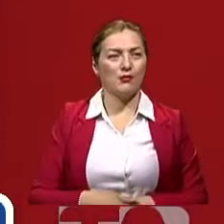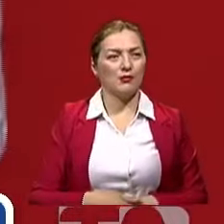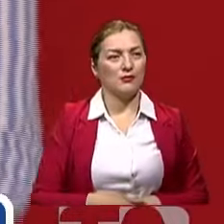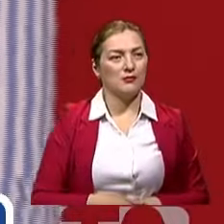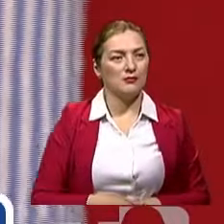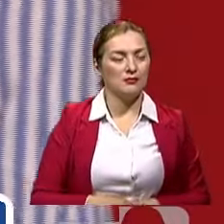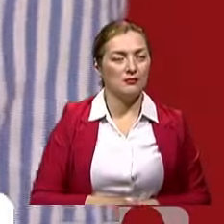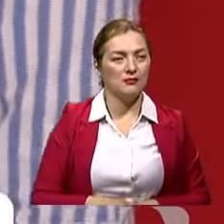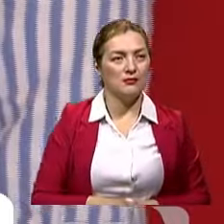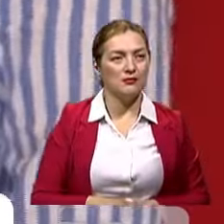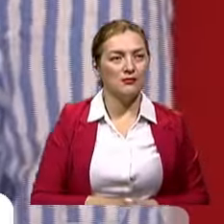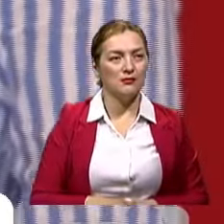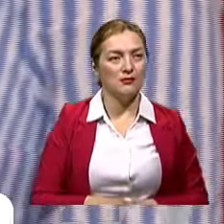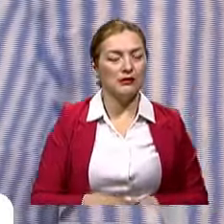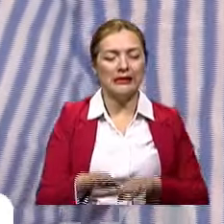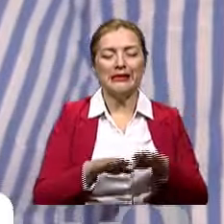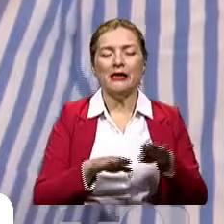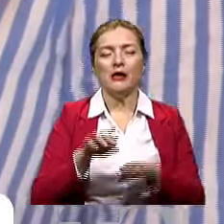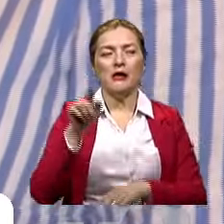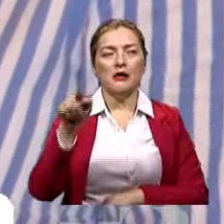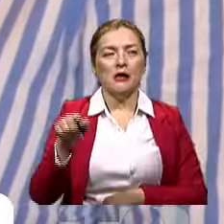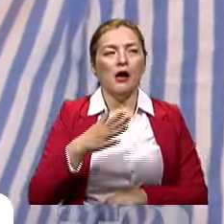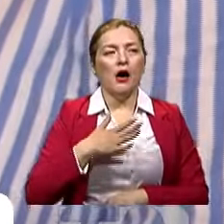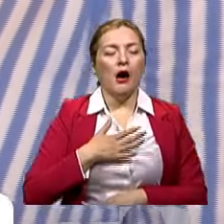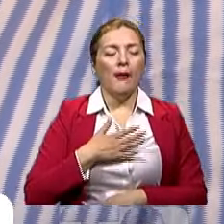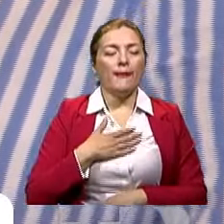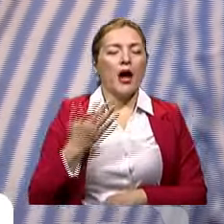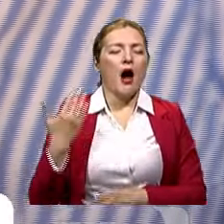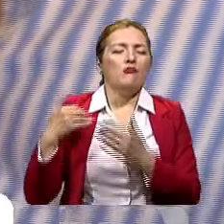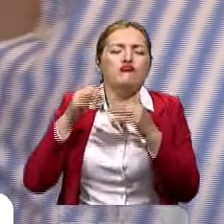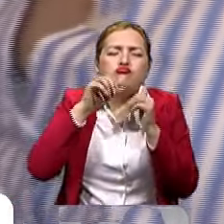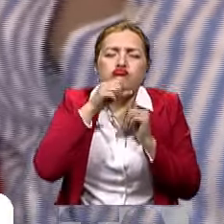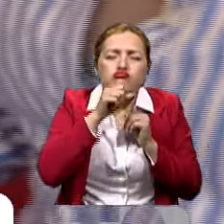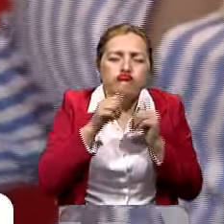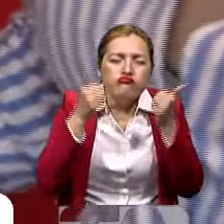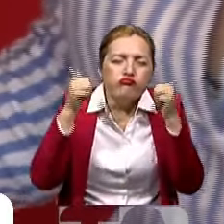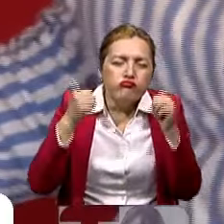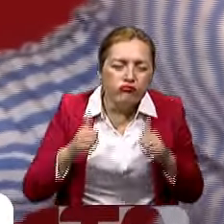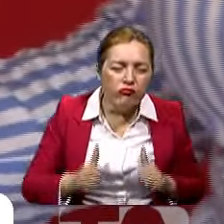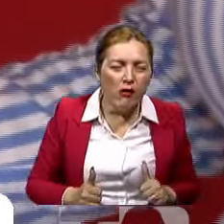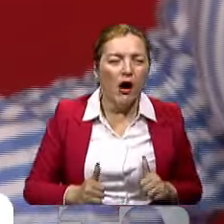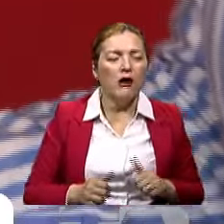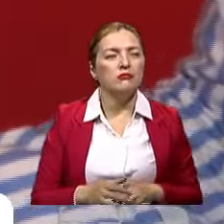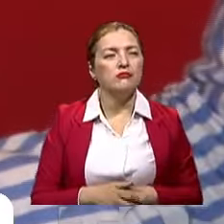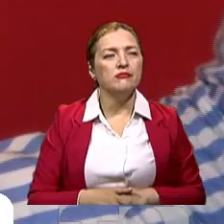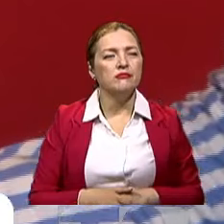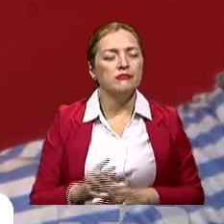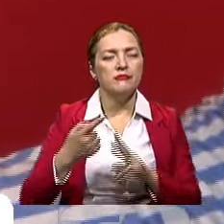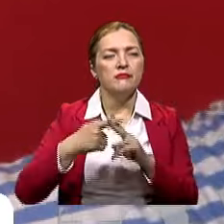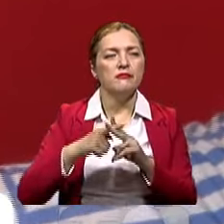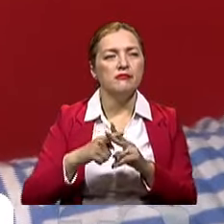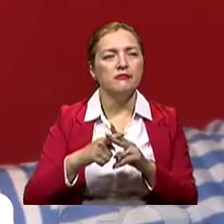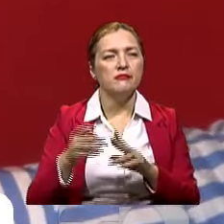desde Ibarra. Mi bisabuelita hizo el... Ella fue la que